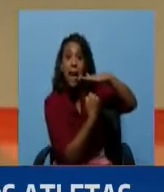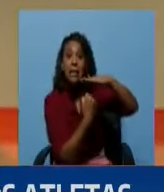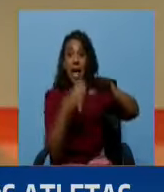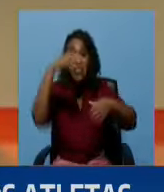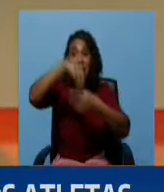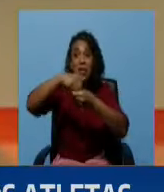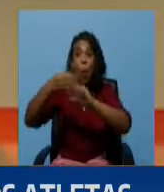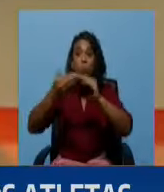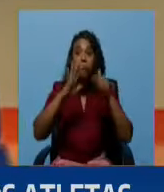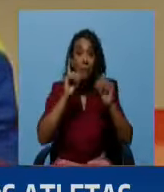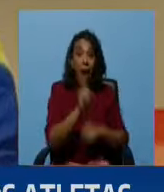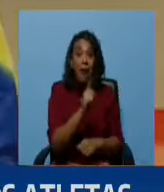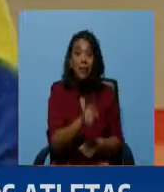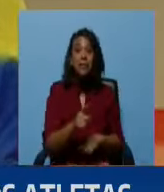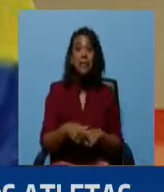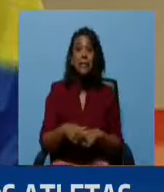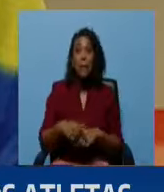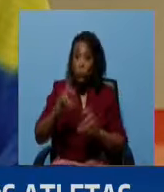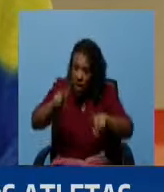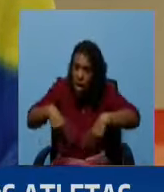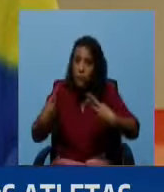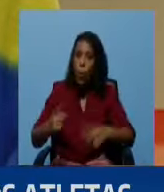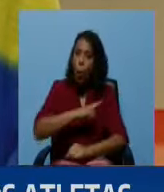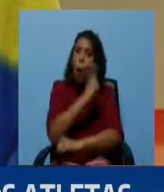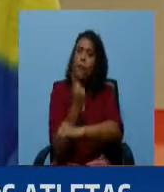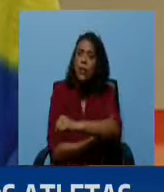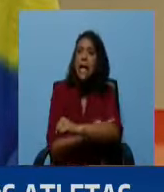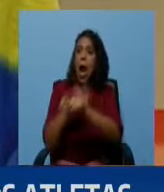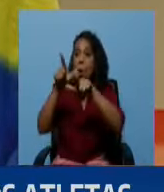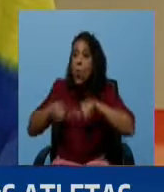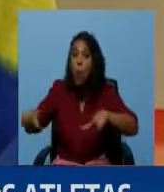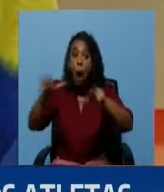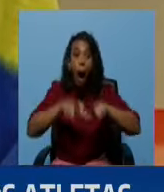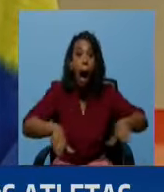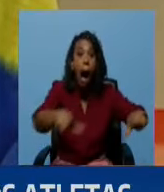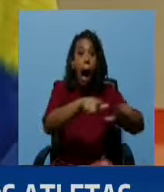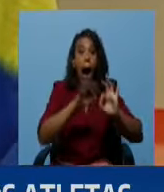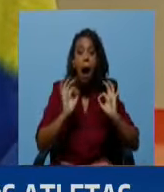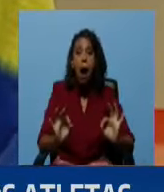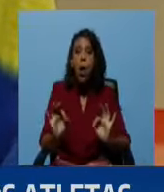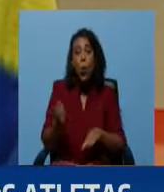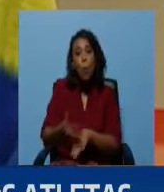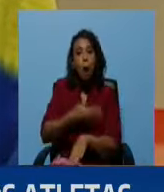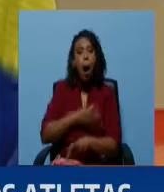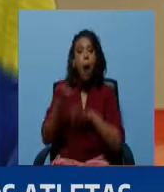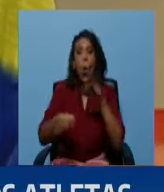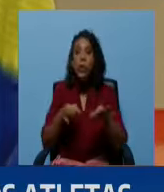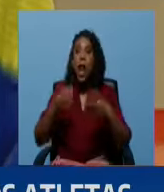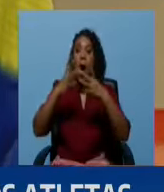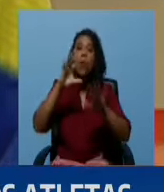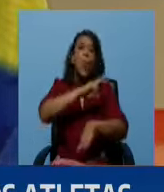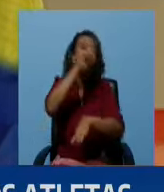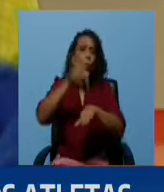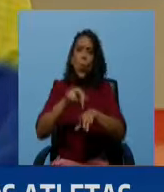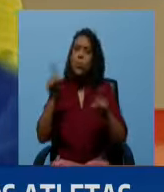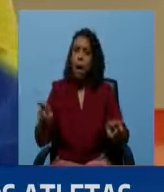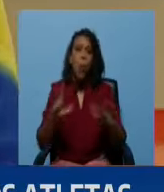masificación. Retomar y fortalecer, como estamos haciendo los Juegos Nacionales.